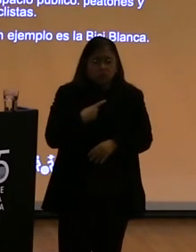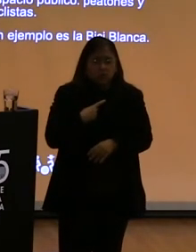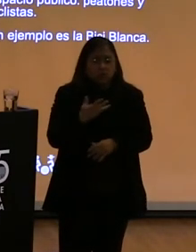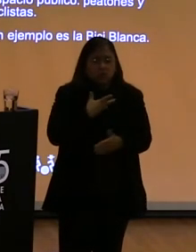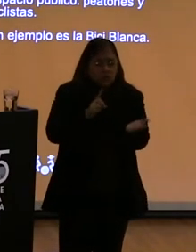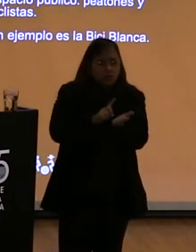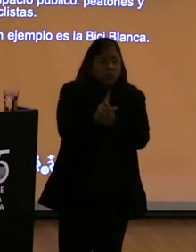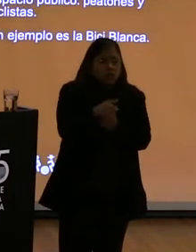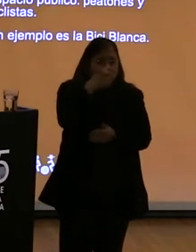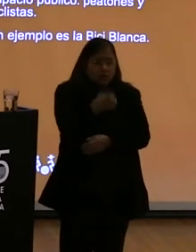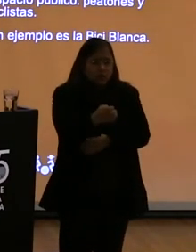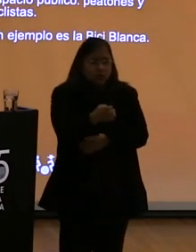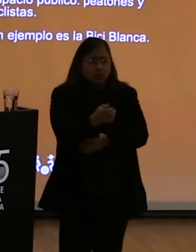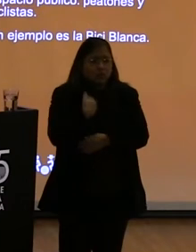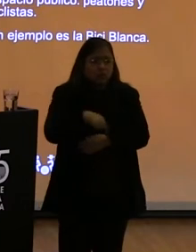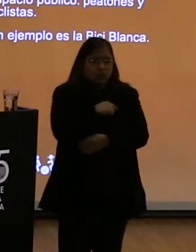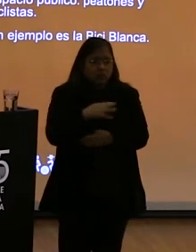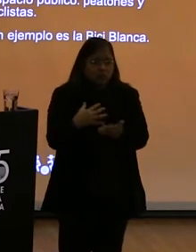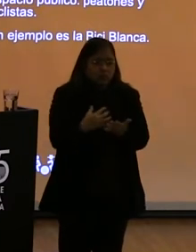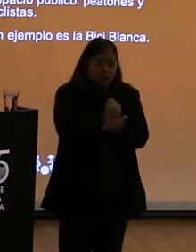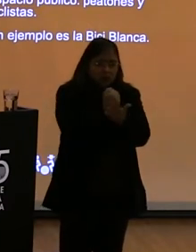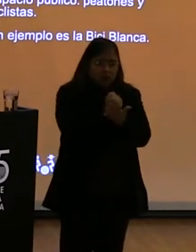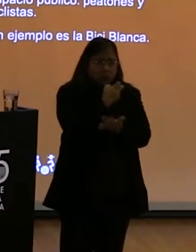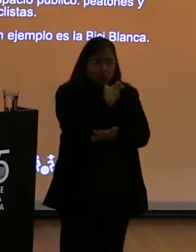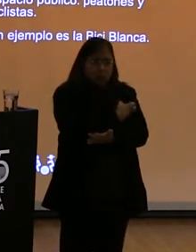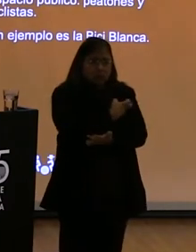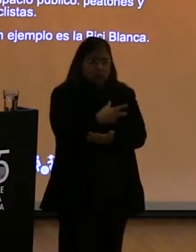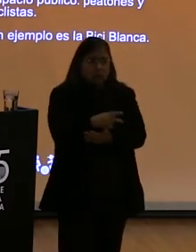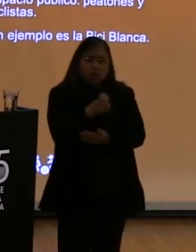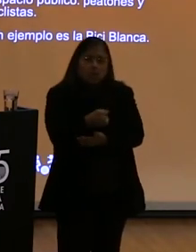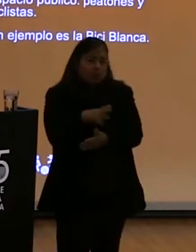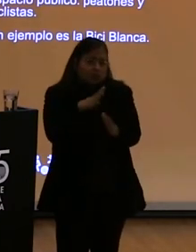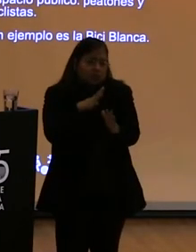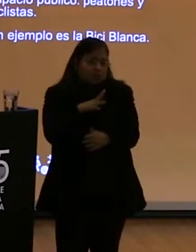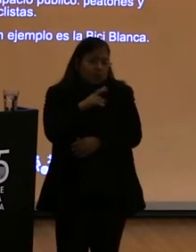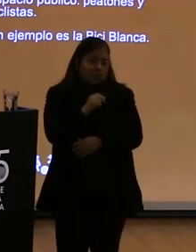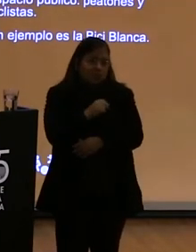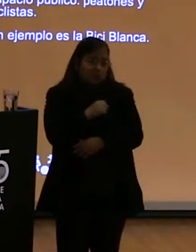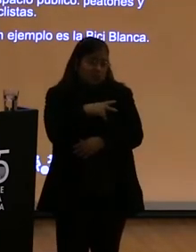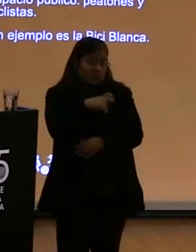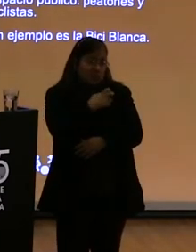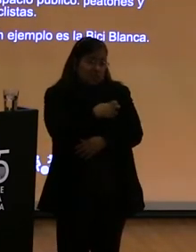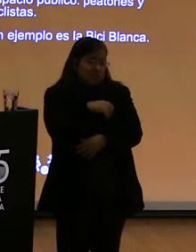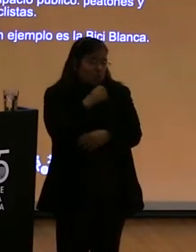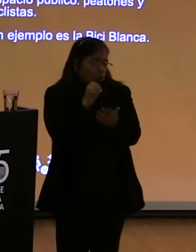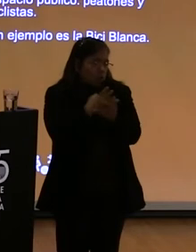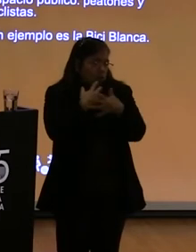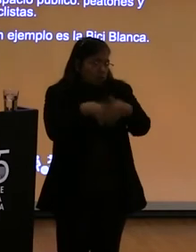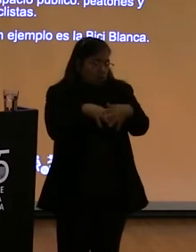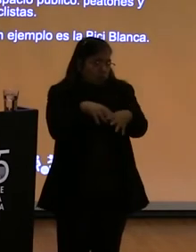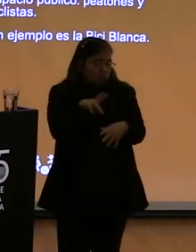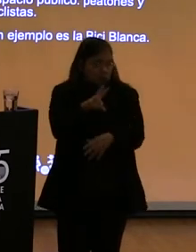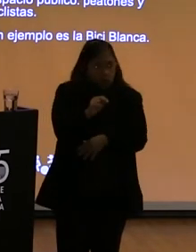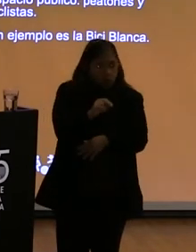justamente fueron ganados de esa forma entonces no estamos de acuerdo en esa crítica a la protestación nada más por su por sí